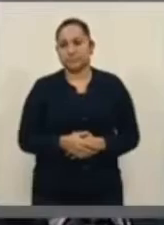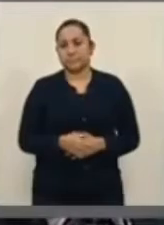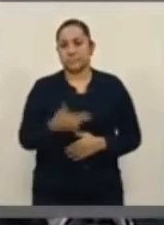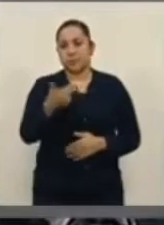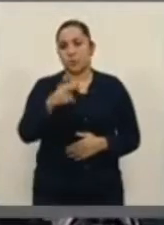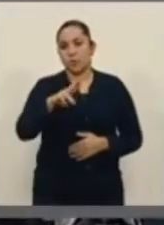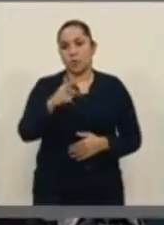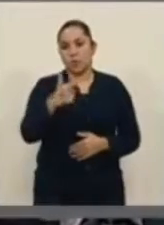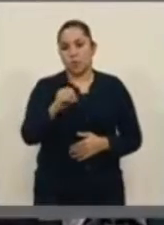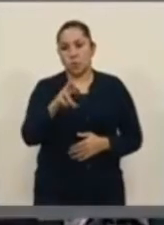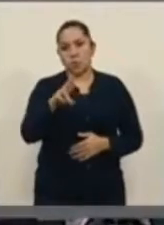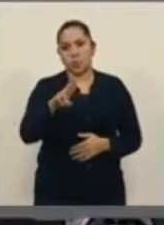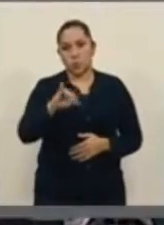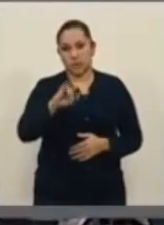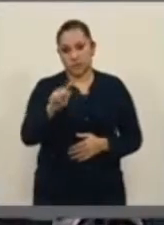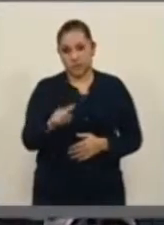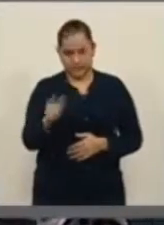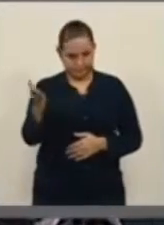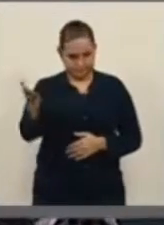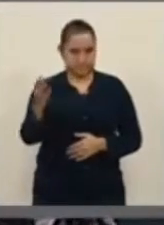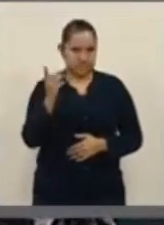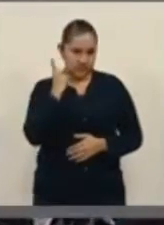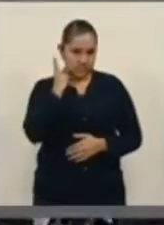Hugo Ruiz, diputado.